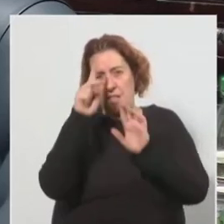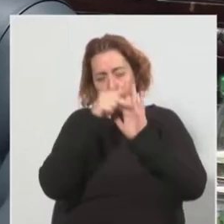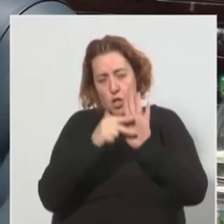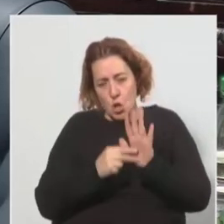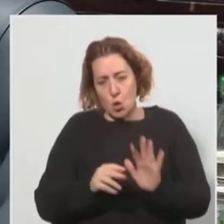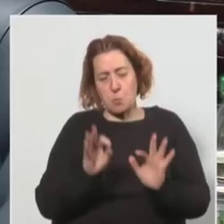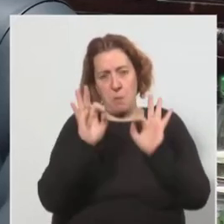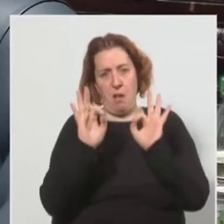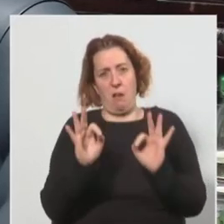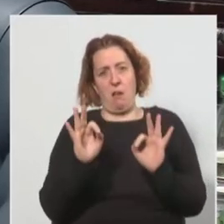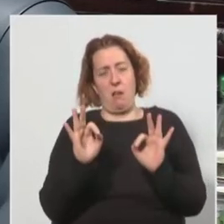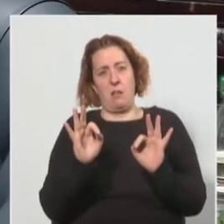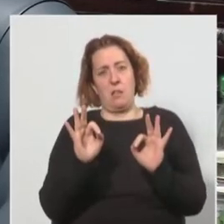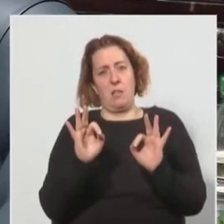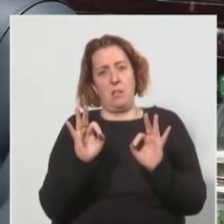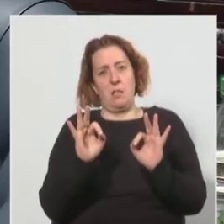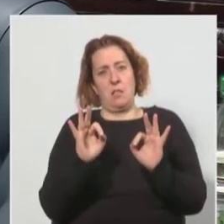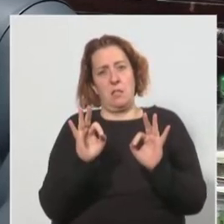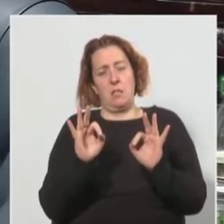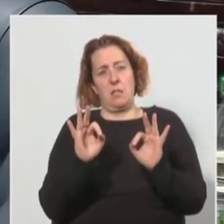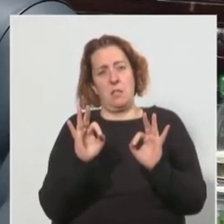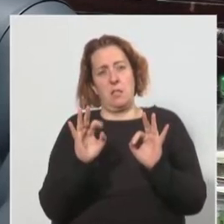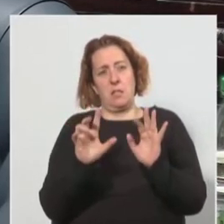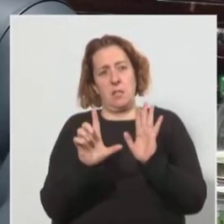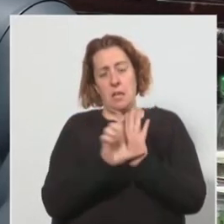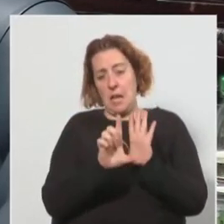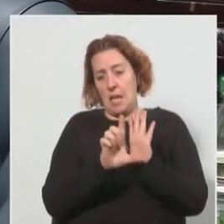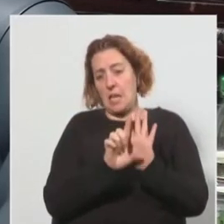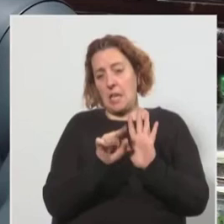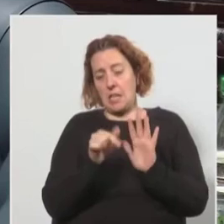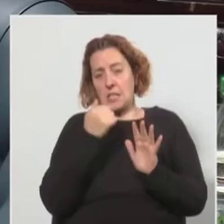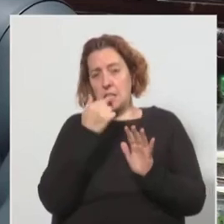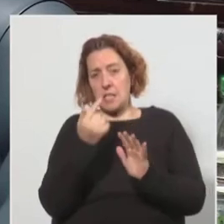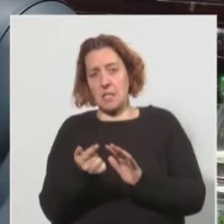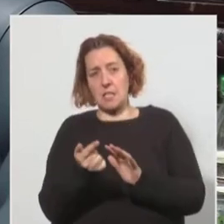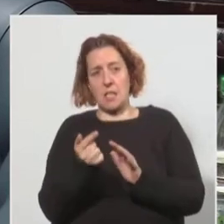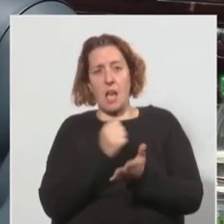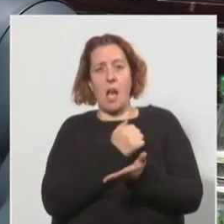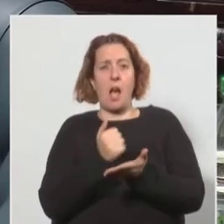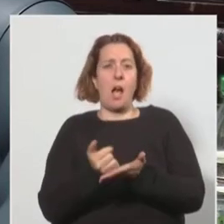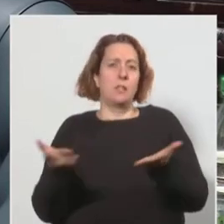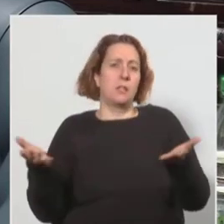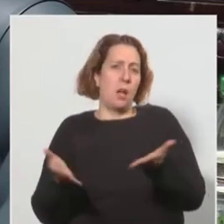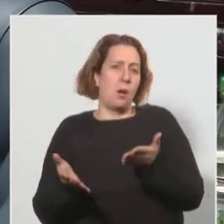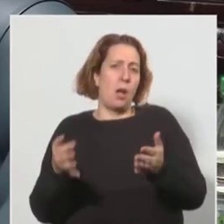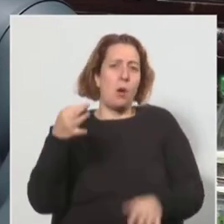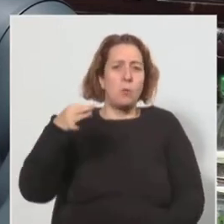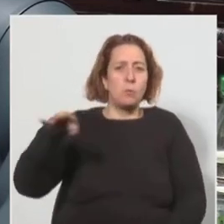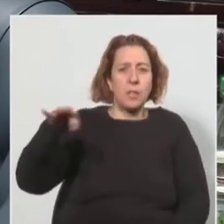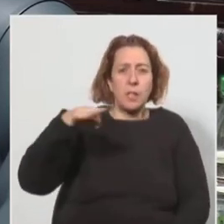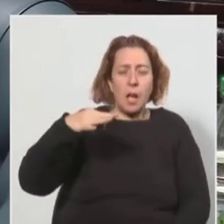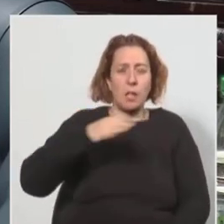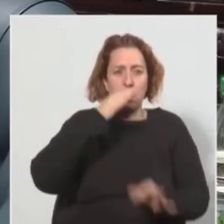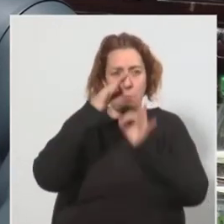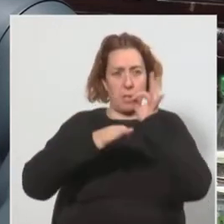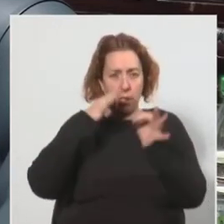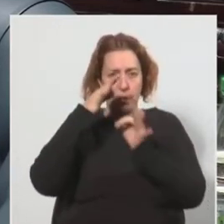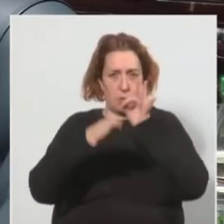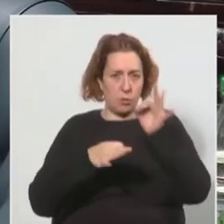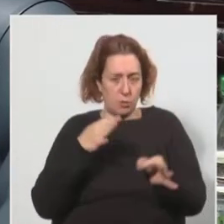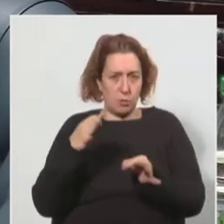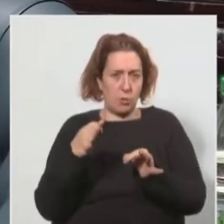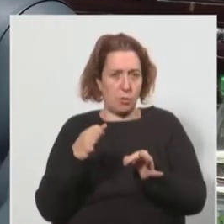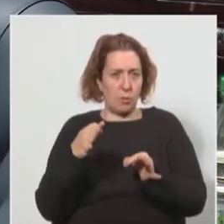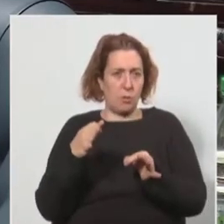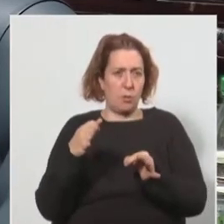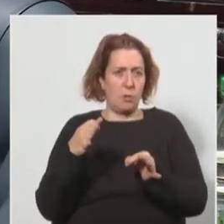del marco legal, al cual se acude hasta el momento como única explicación